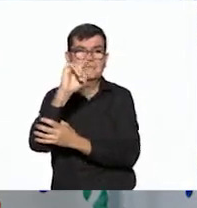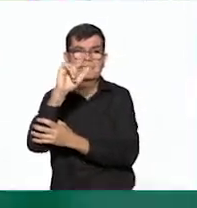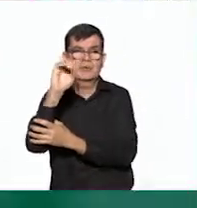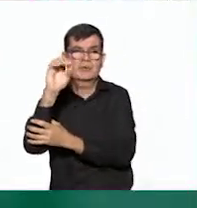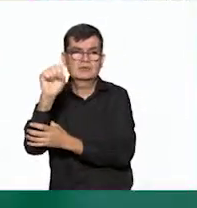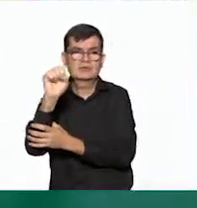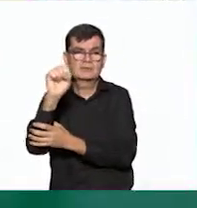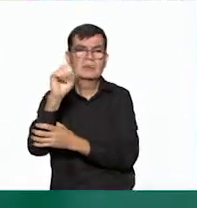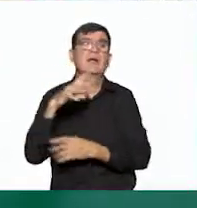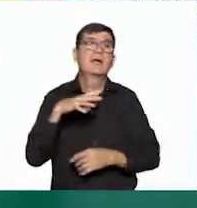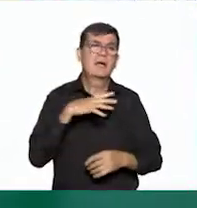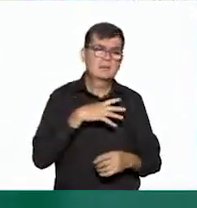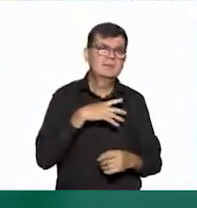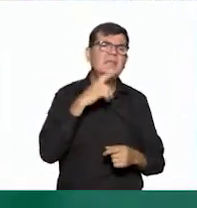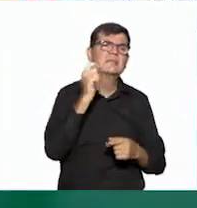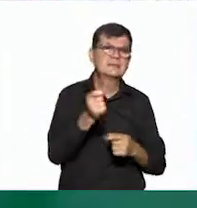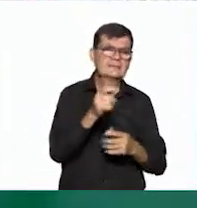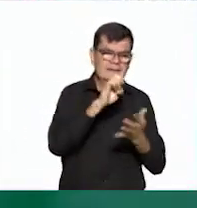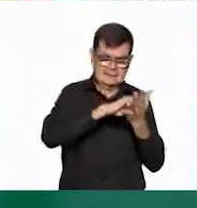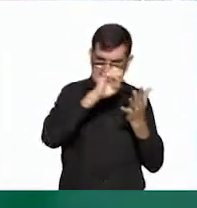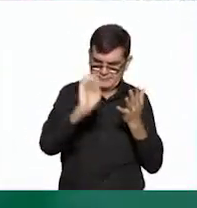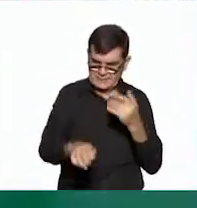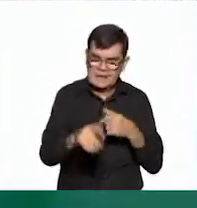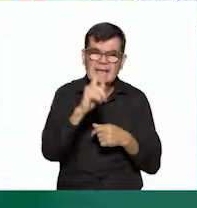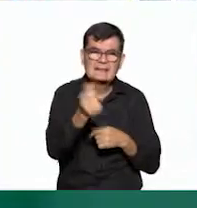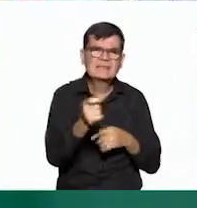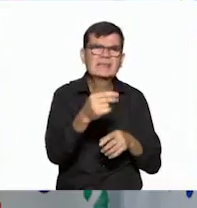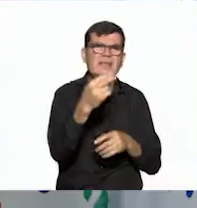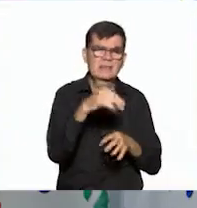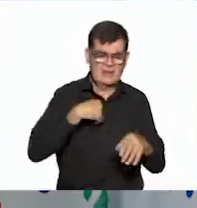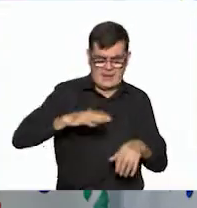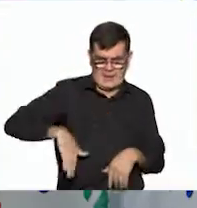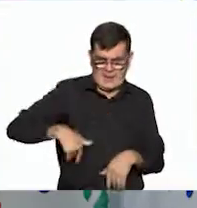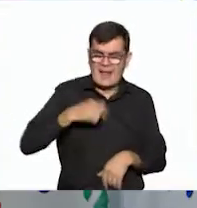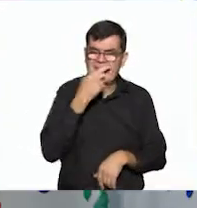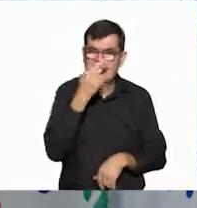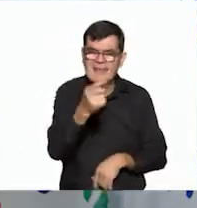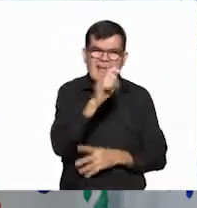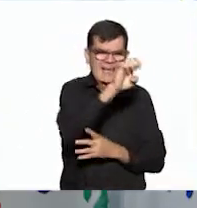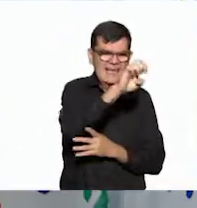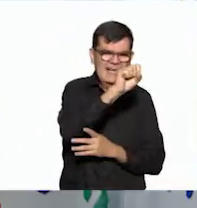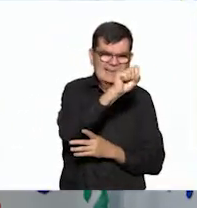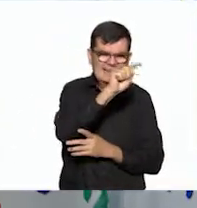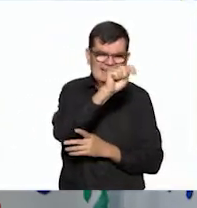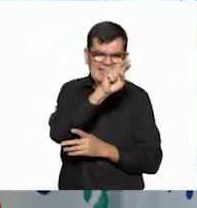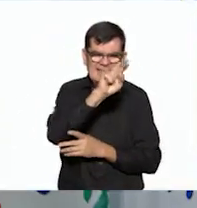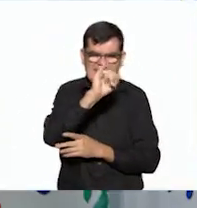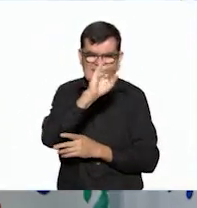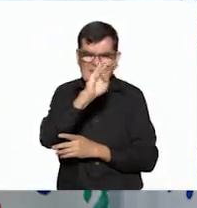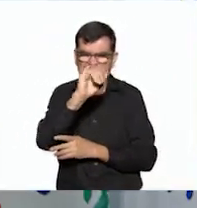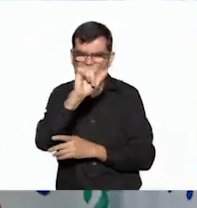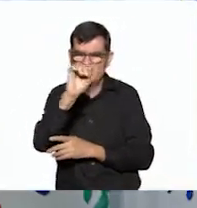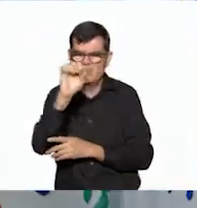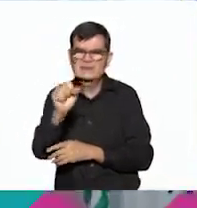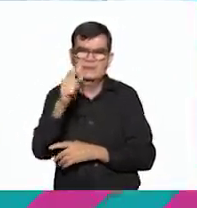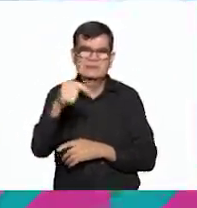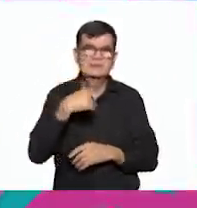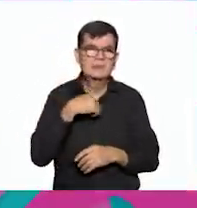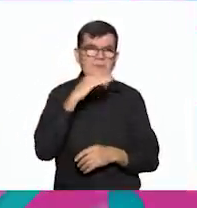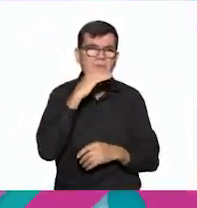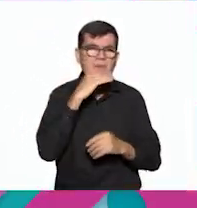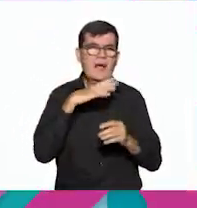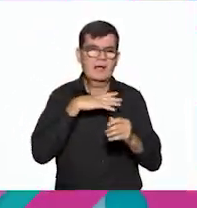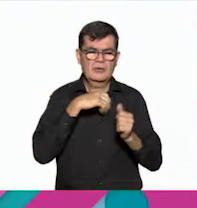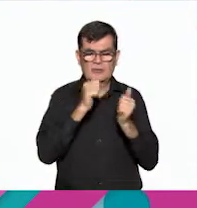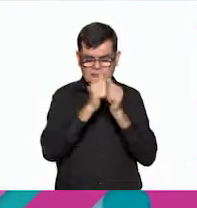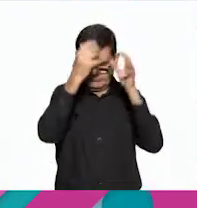Entonces, vamos a ver un ejemplo de lo que les estoy mencionando, los estribillos, pero en esta canción de Mi mamá tiene